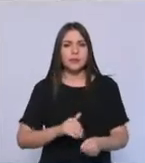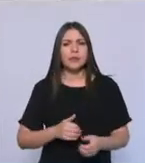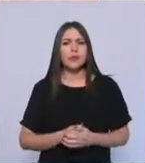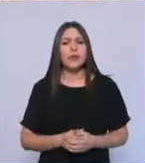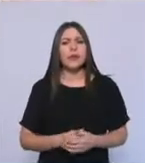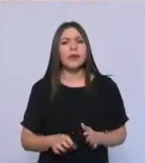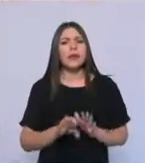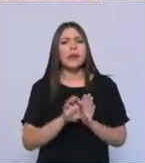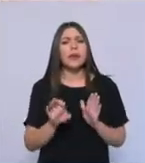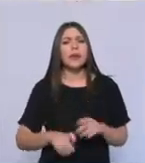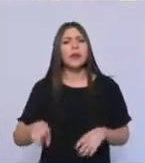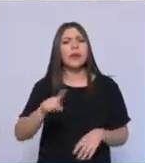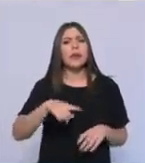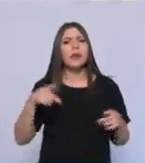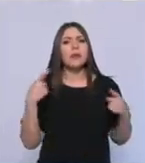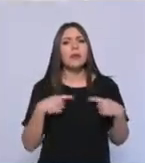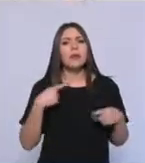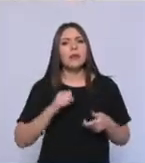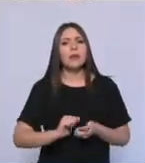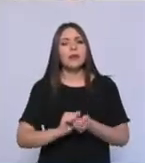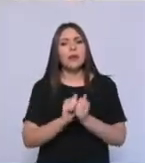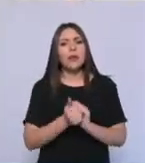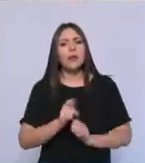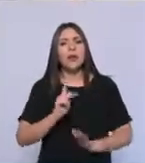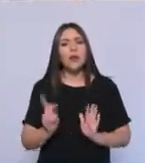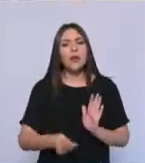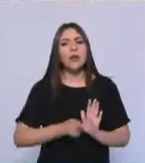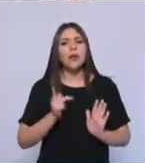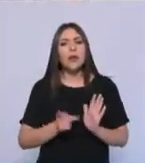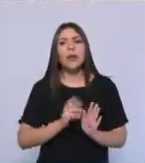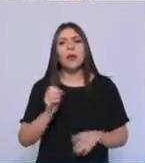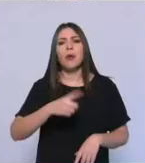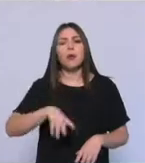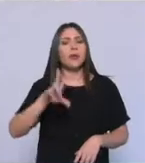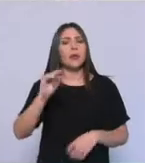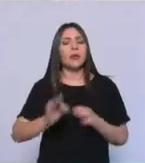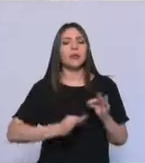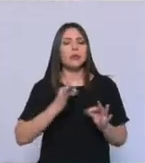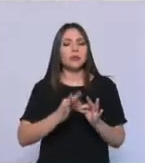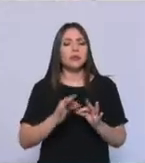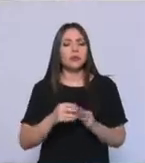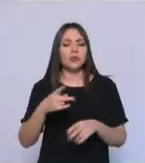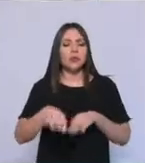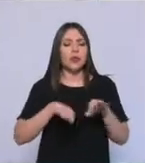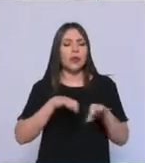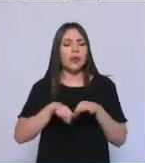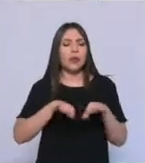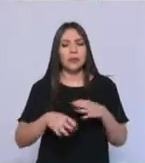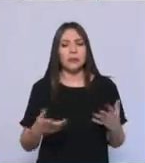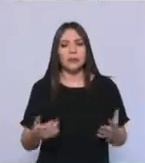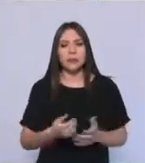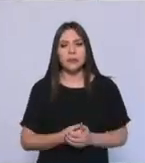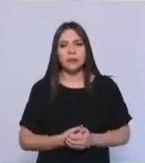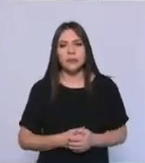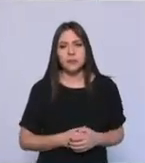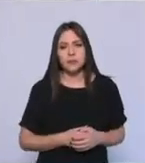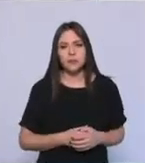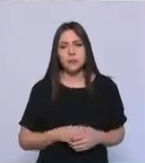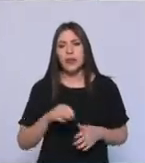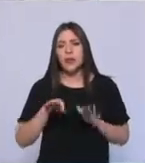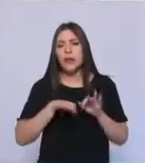¿qué pasaría con aquellas personas que se vuelvan reincidentes o que no cumplan, en su caso, con el trabajo comunitario?